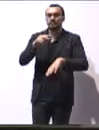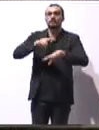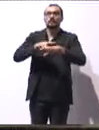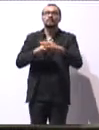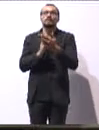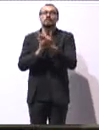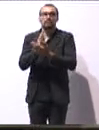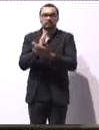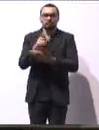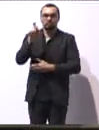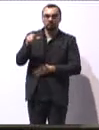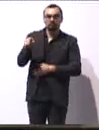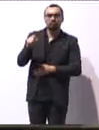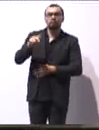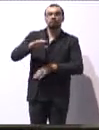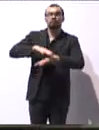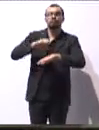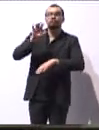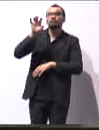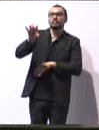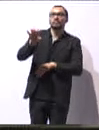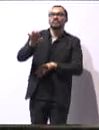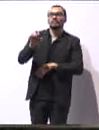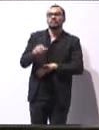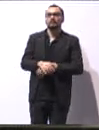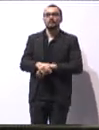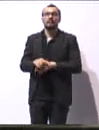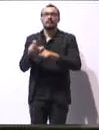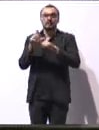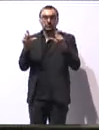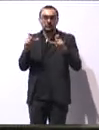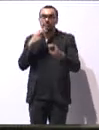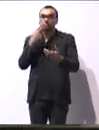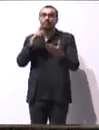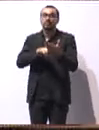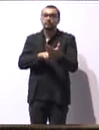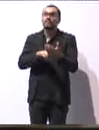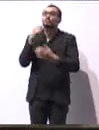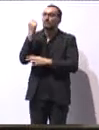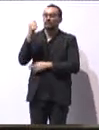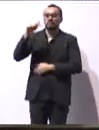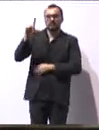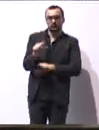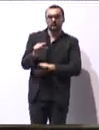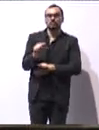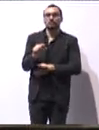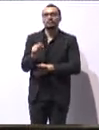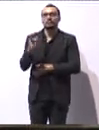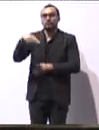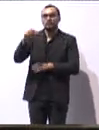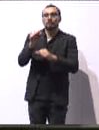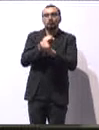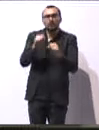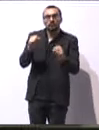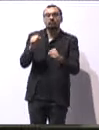Paraguay siempre ha sido un país que tiene una convicción hacia que los aranceles tienen que ser reducidos de tal manera que esto